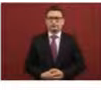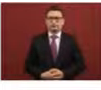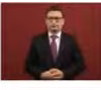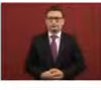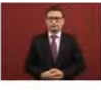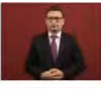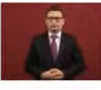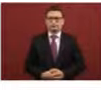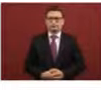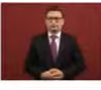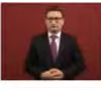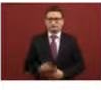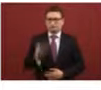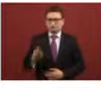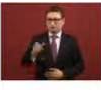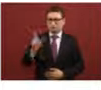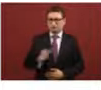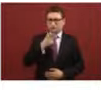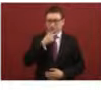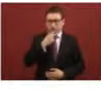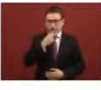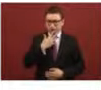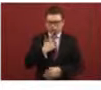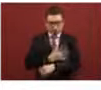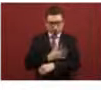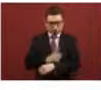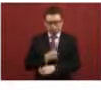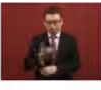un hombre honesto,